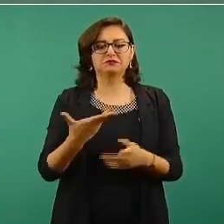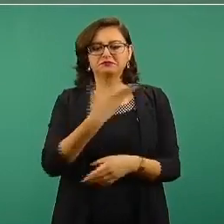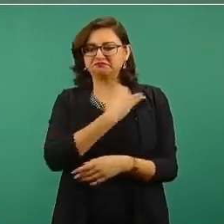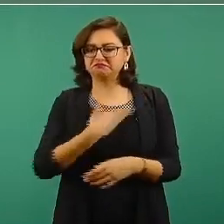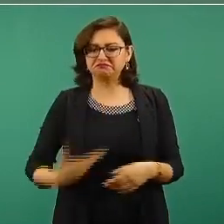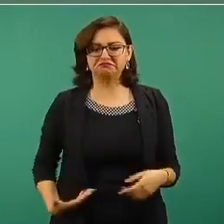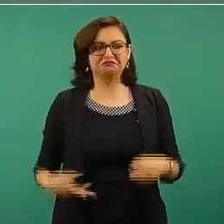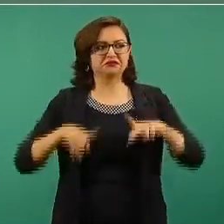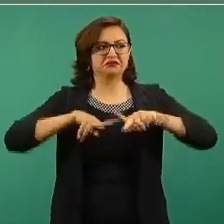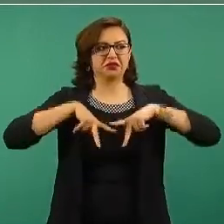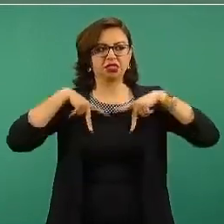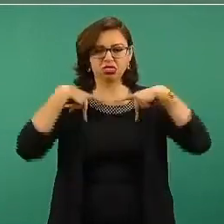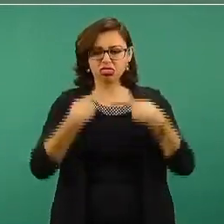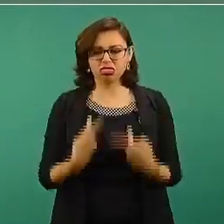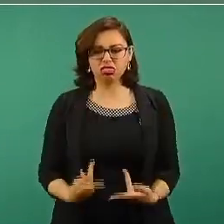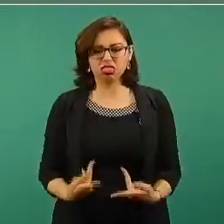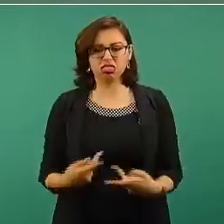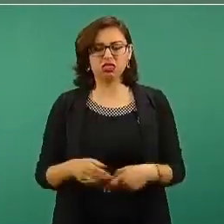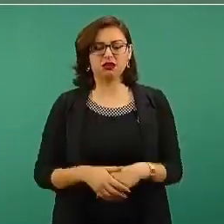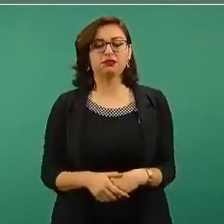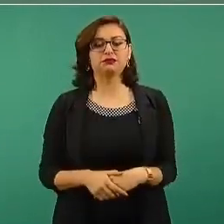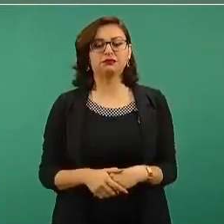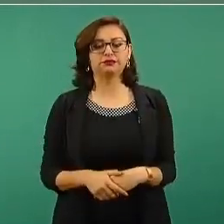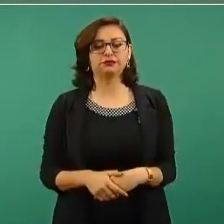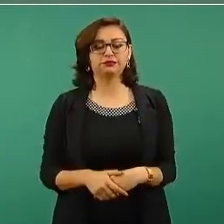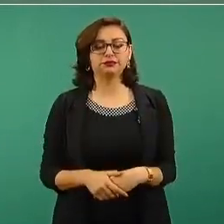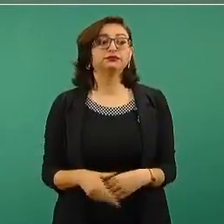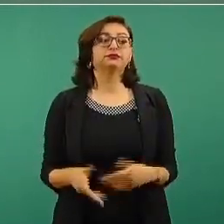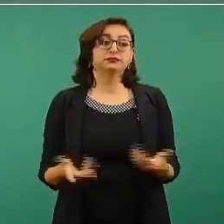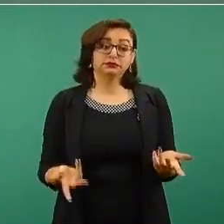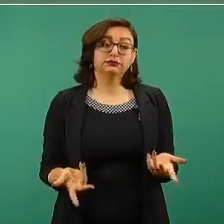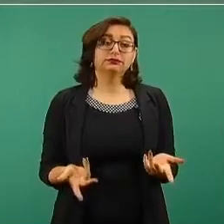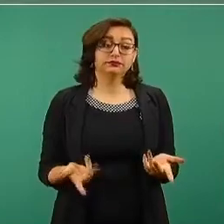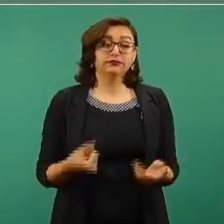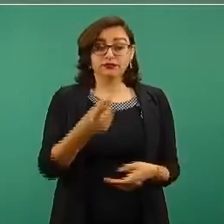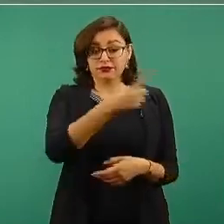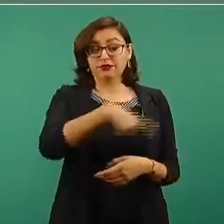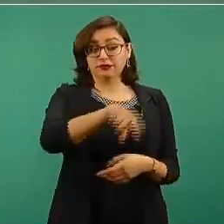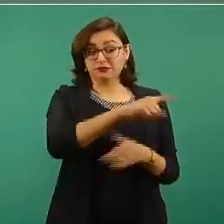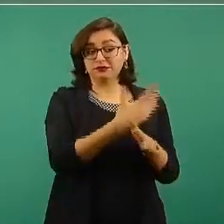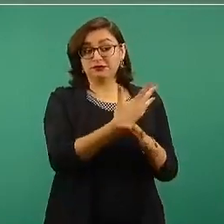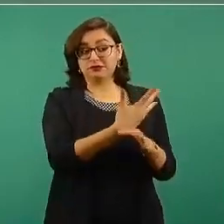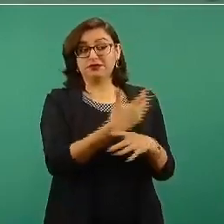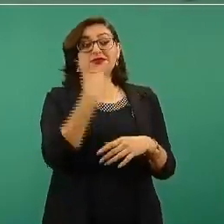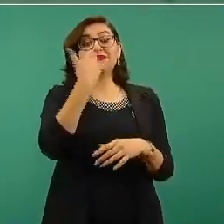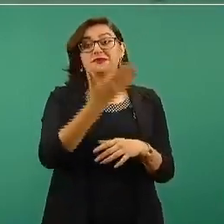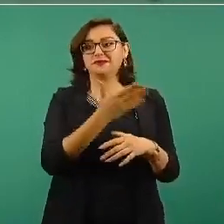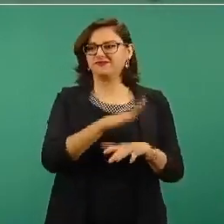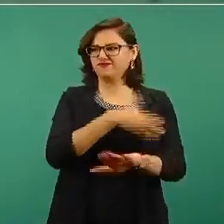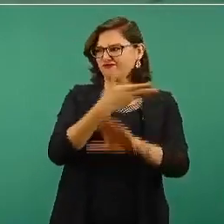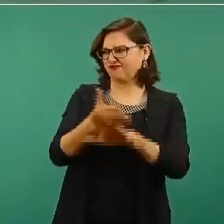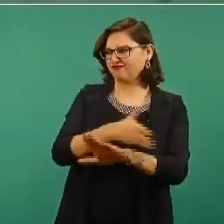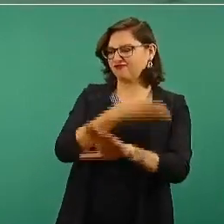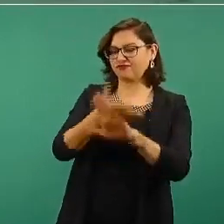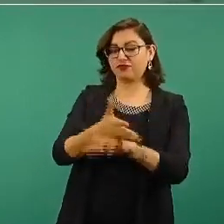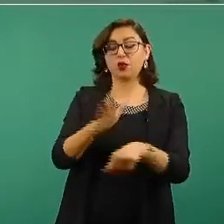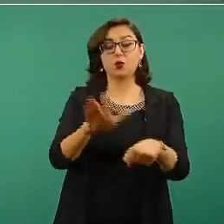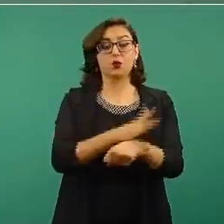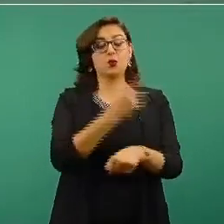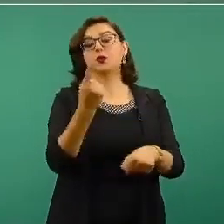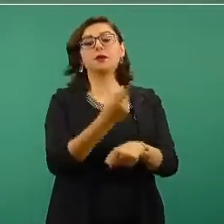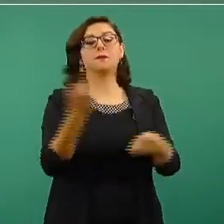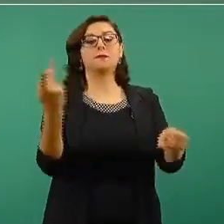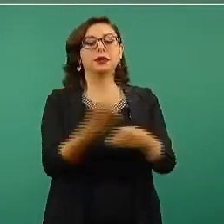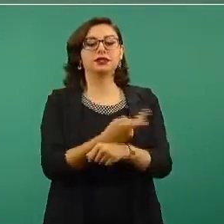débil, porque un presidente sin apoyo ciudadano pues es un presidente